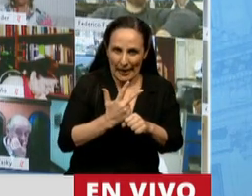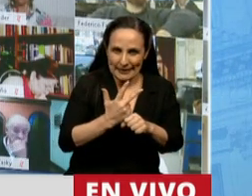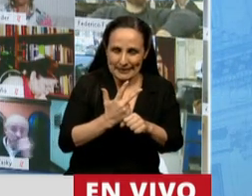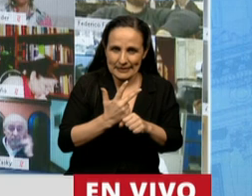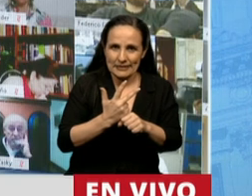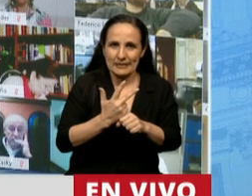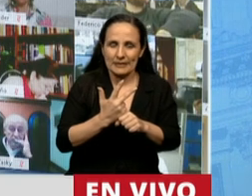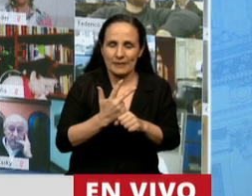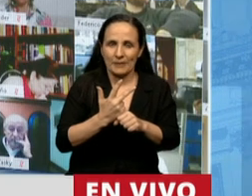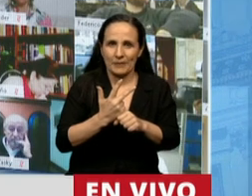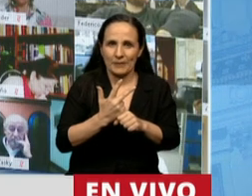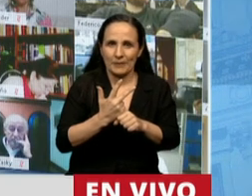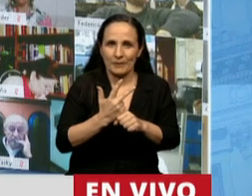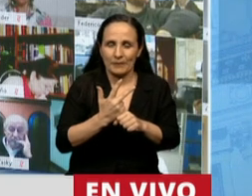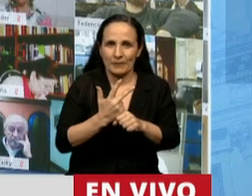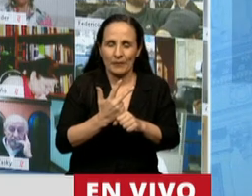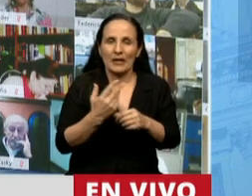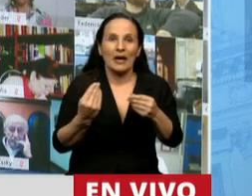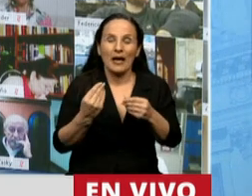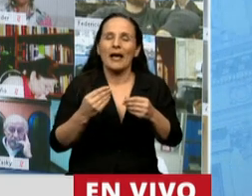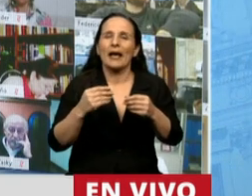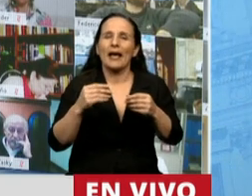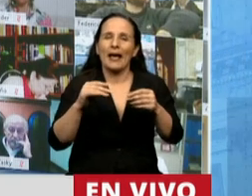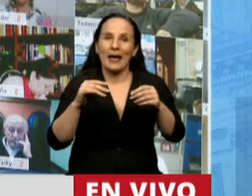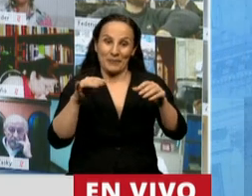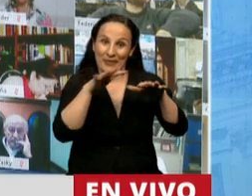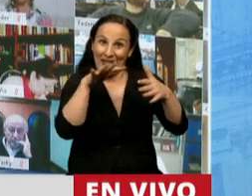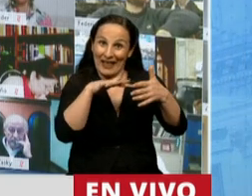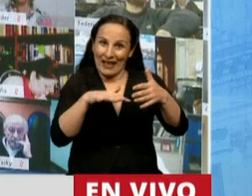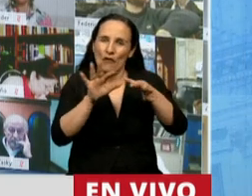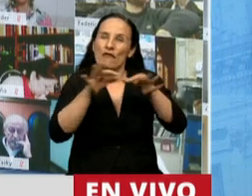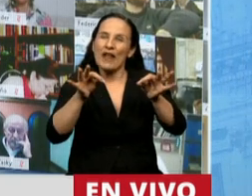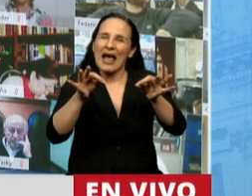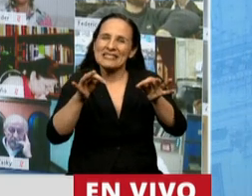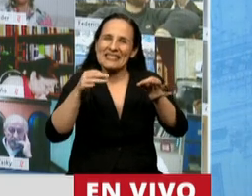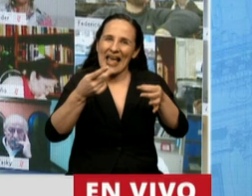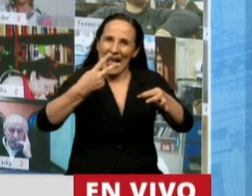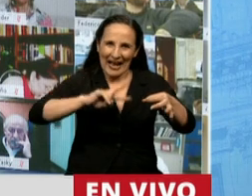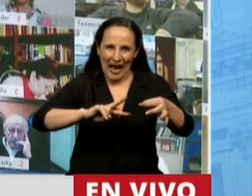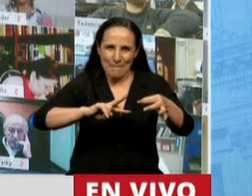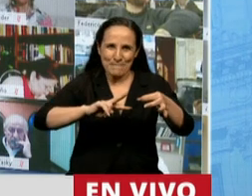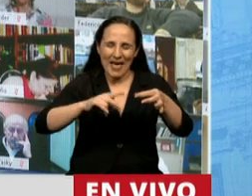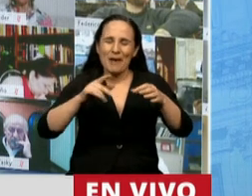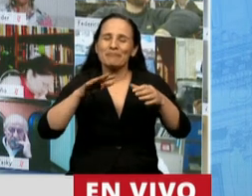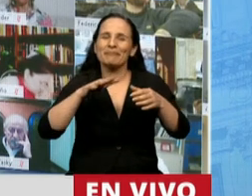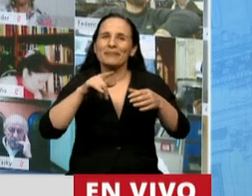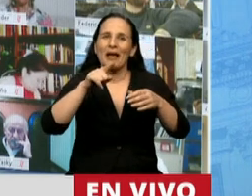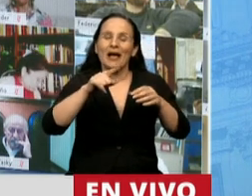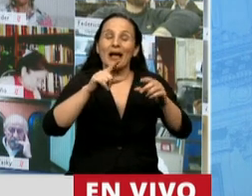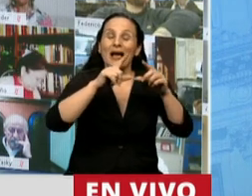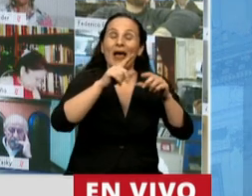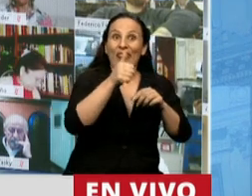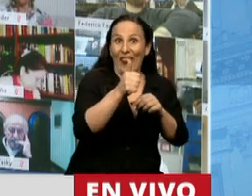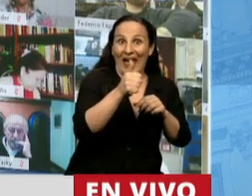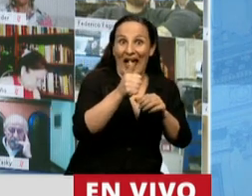que hicimos es cambiar de lugar una frase que la sacamos de el inciso